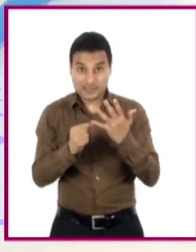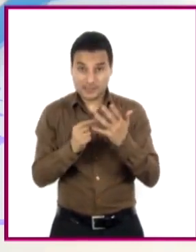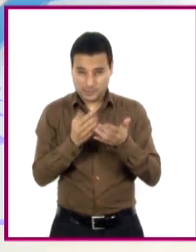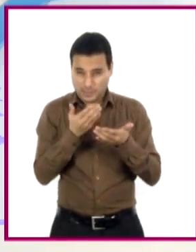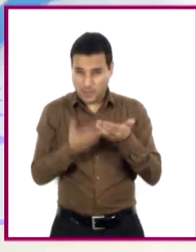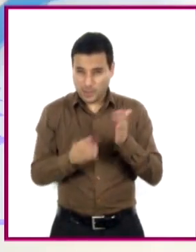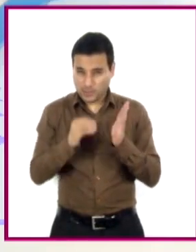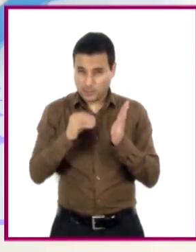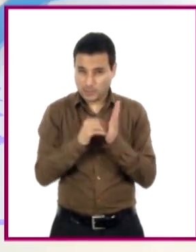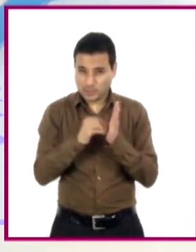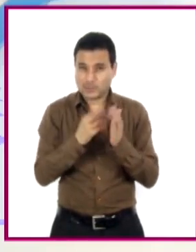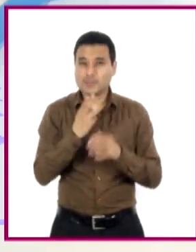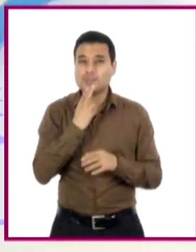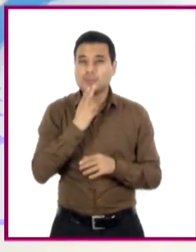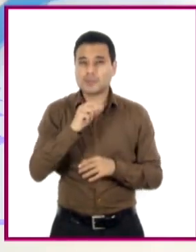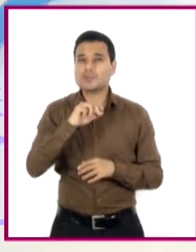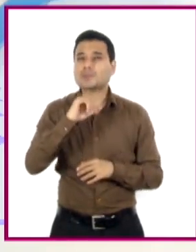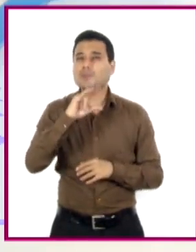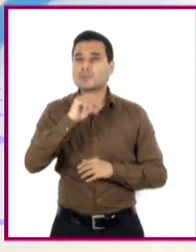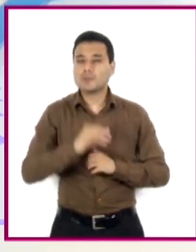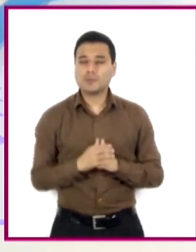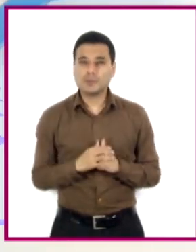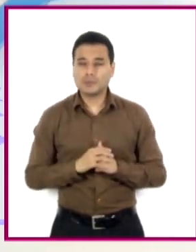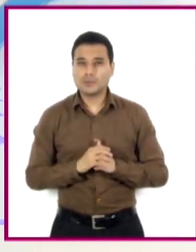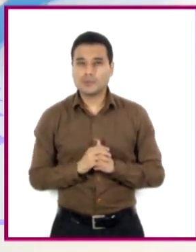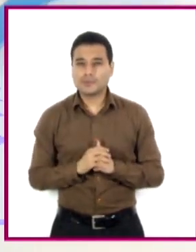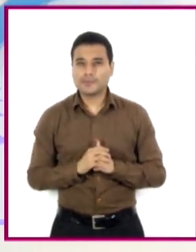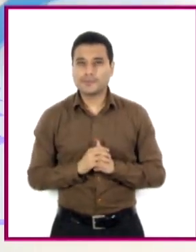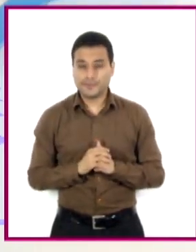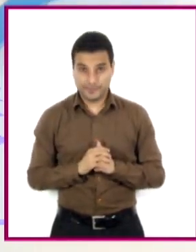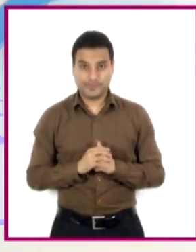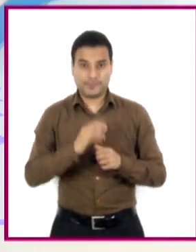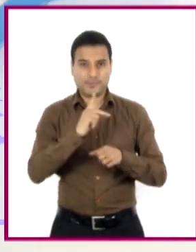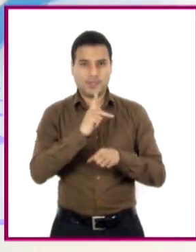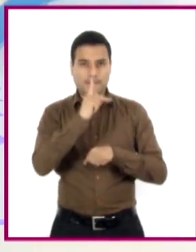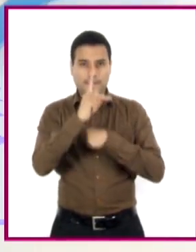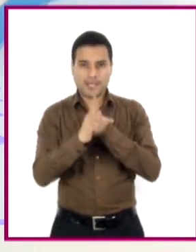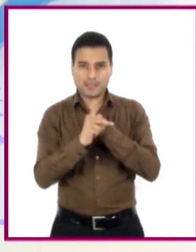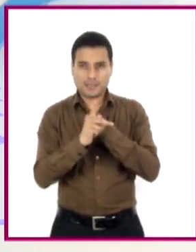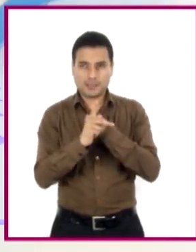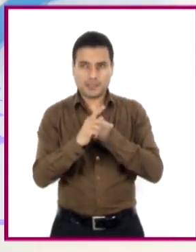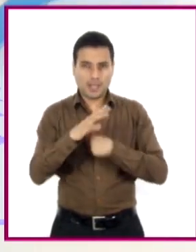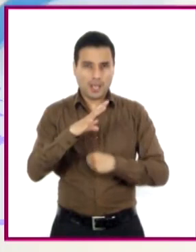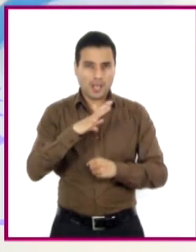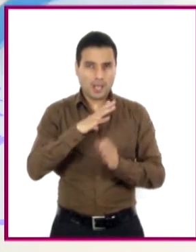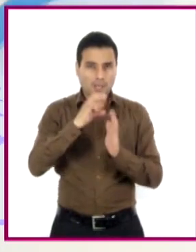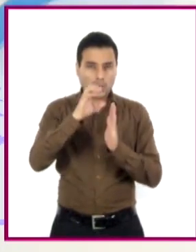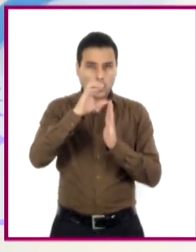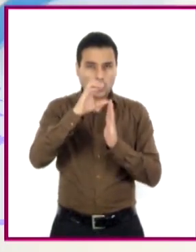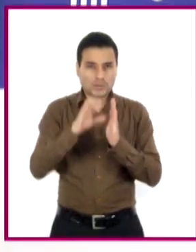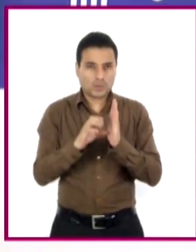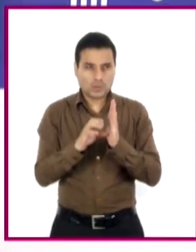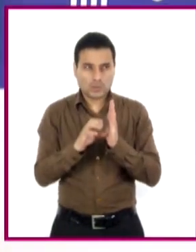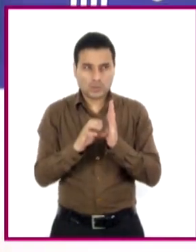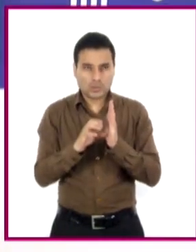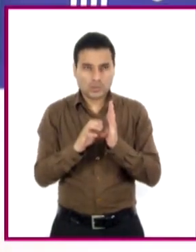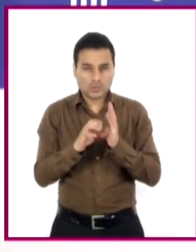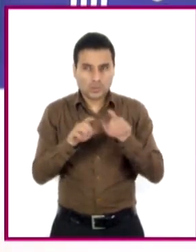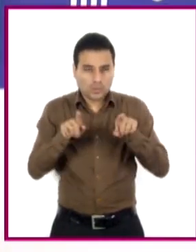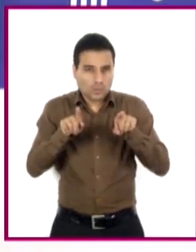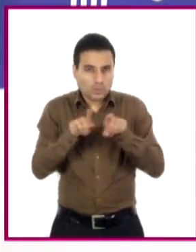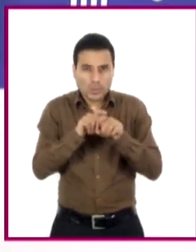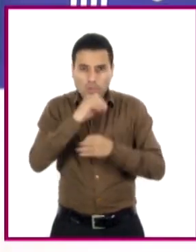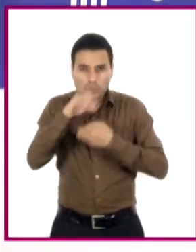vigentes hoy en día? ¿Es coincidencia que los países tengan constituciones actualmente?